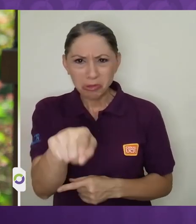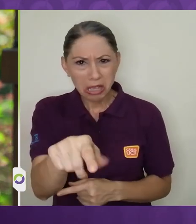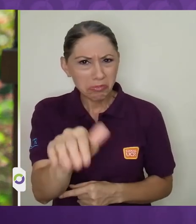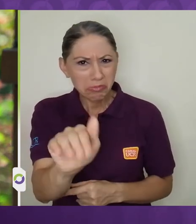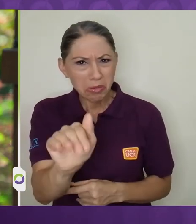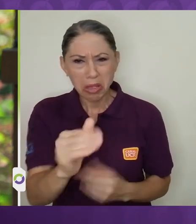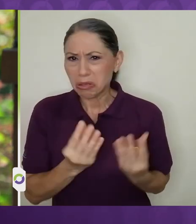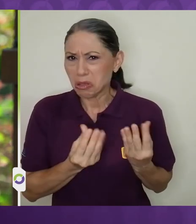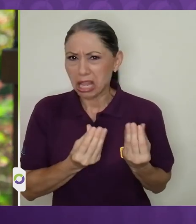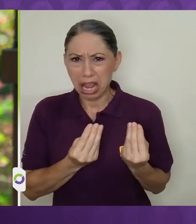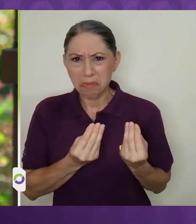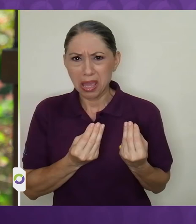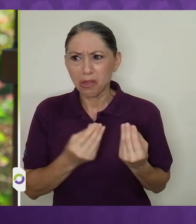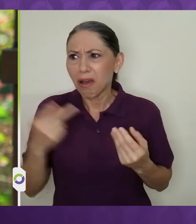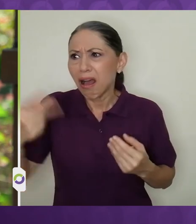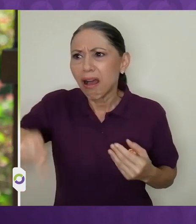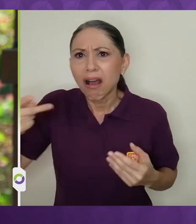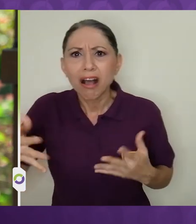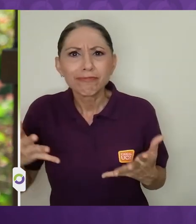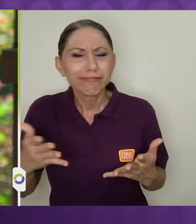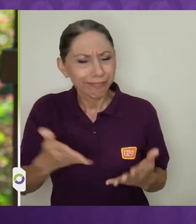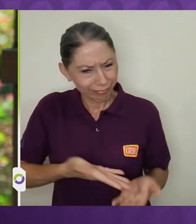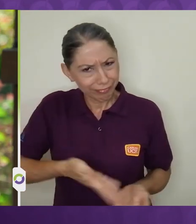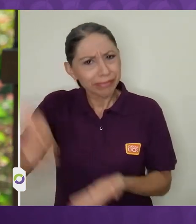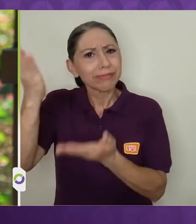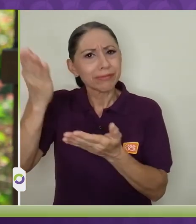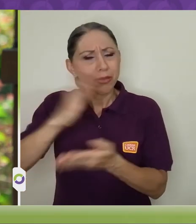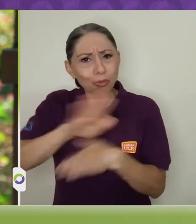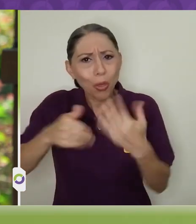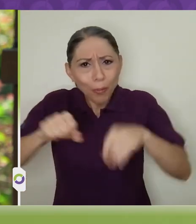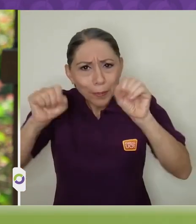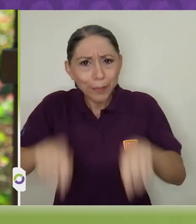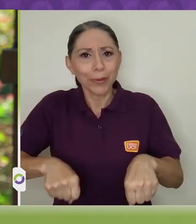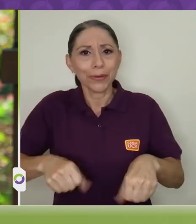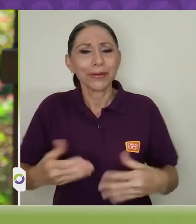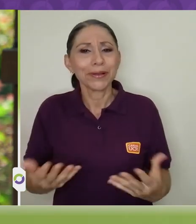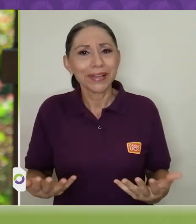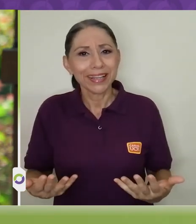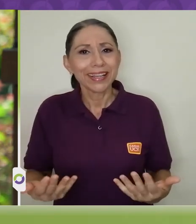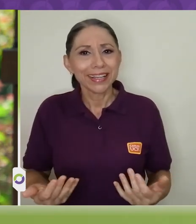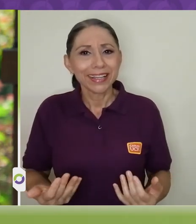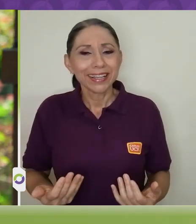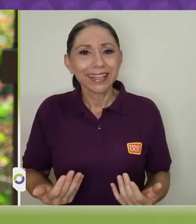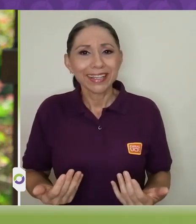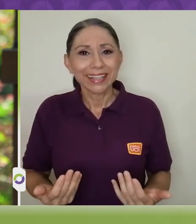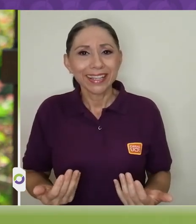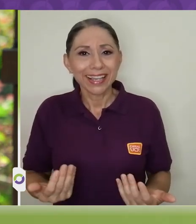no tengan miedo de arriesgarse y que todo es posible.